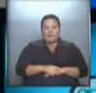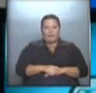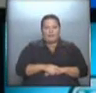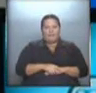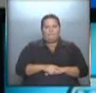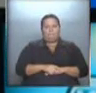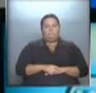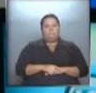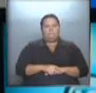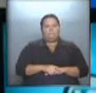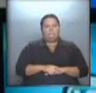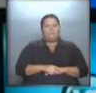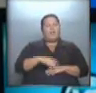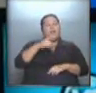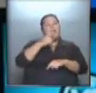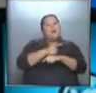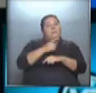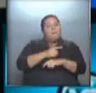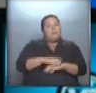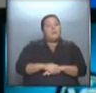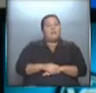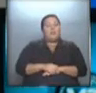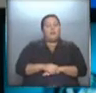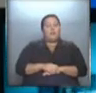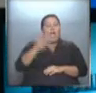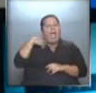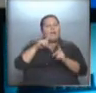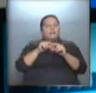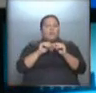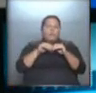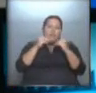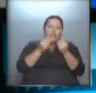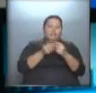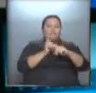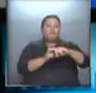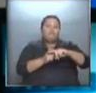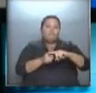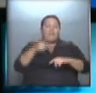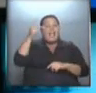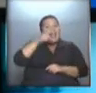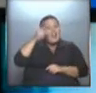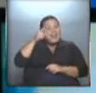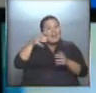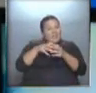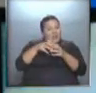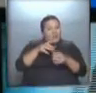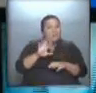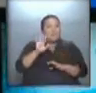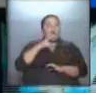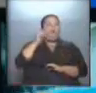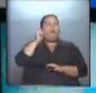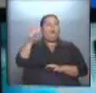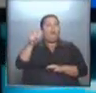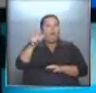más duro. Y en principio, por los primeros números que empiezan a circular, el kirchnerismo